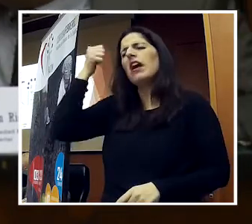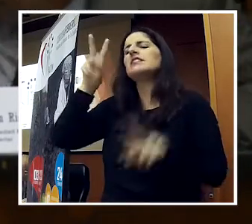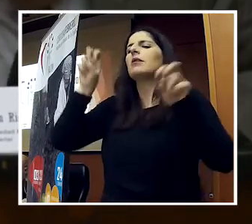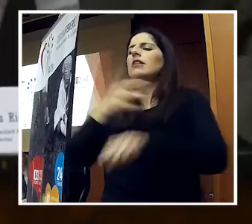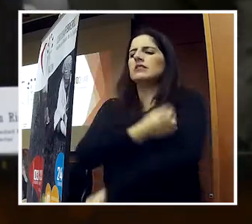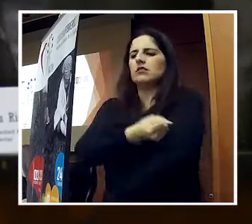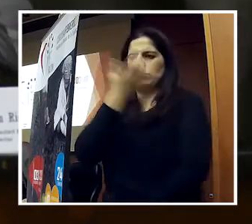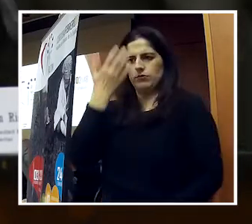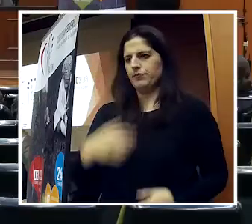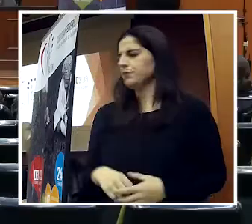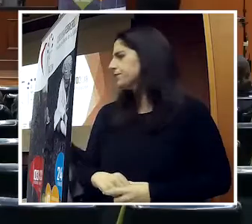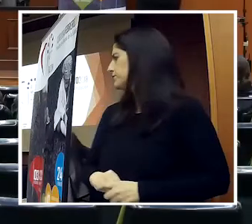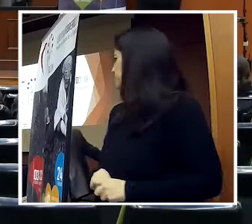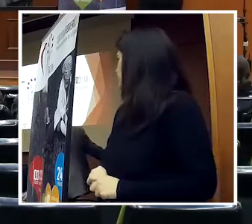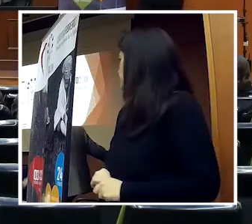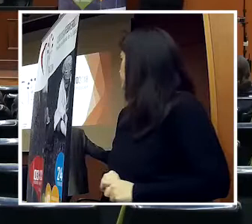quiera.